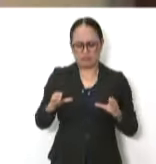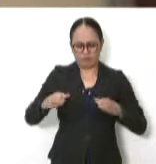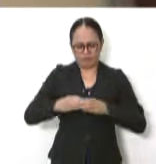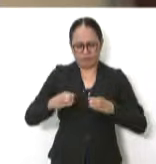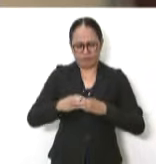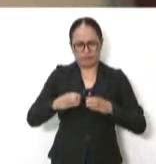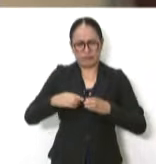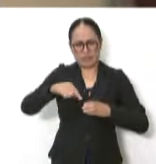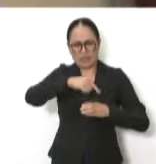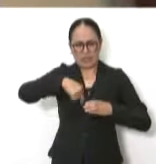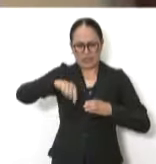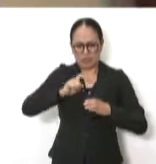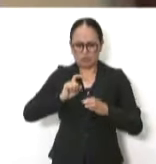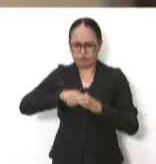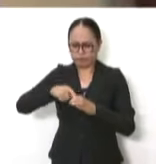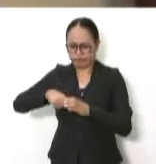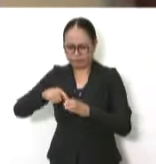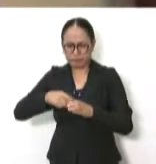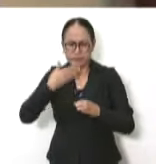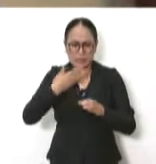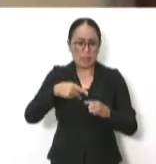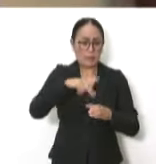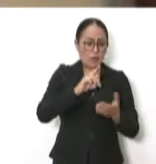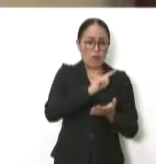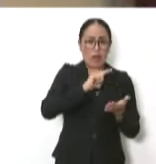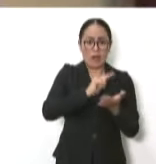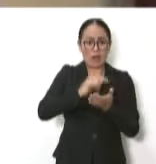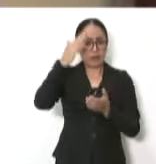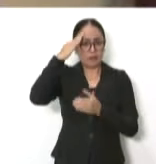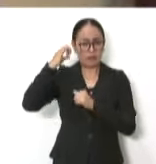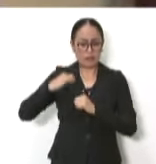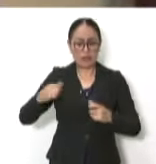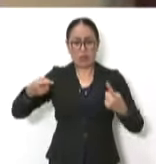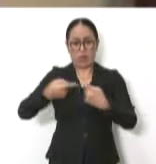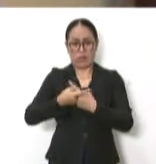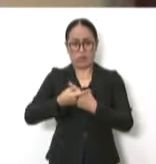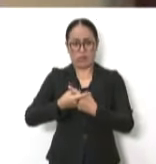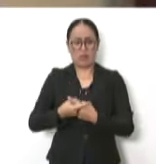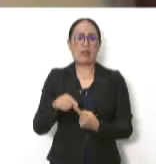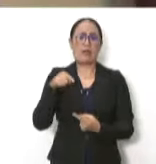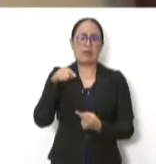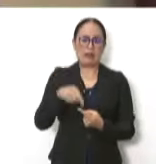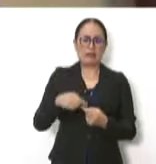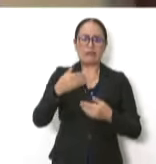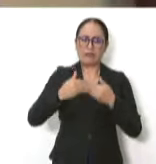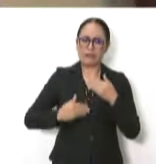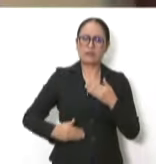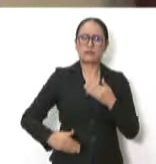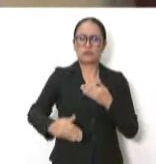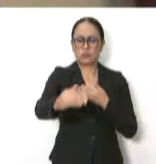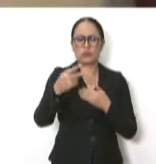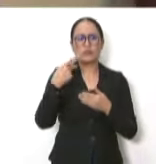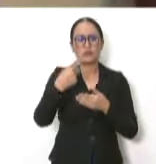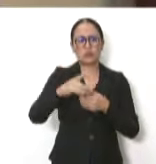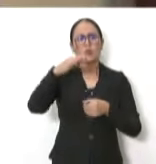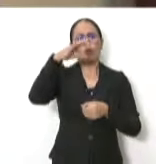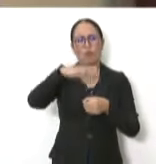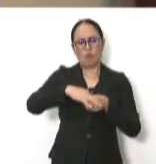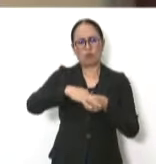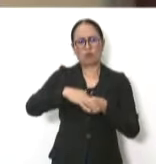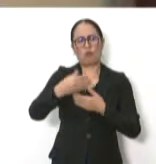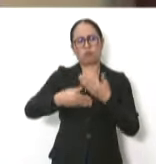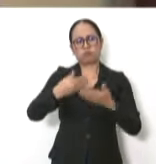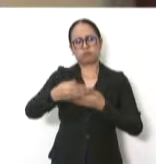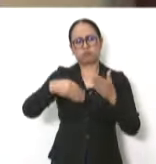colegiado distinto a lo que señala la Ley General impactará en los términos en que estos emitirán su voto y, por